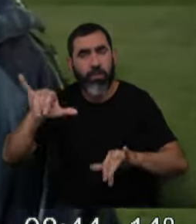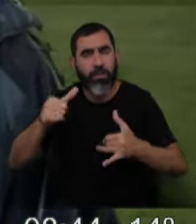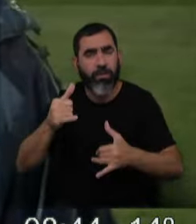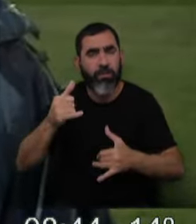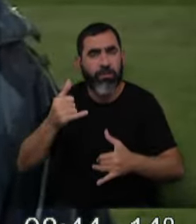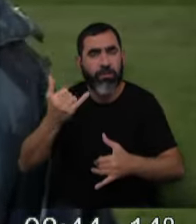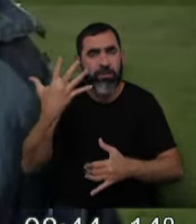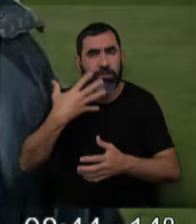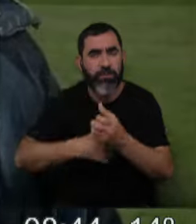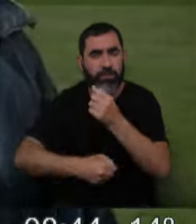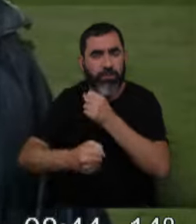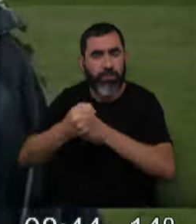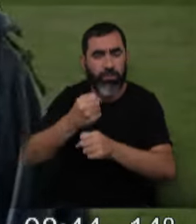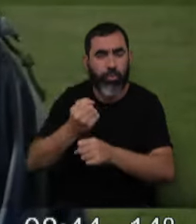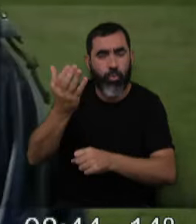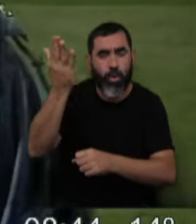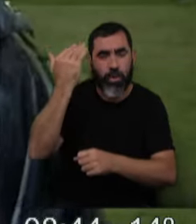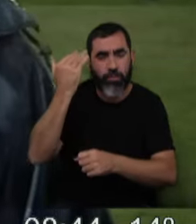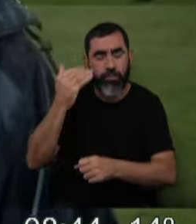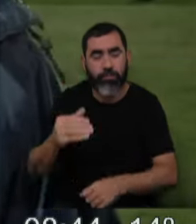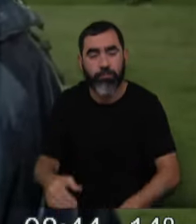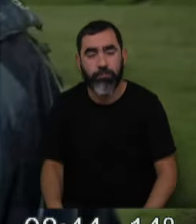o menos unos 5 años,